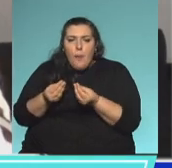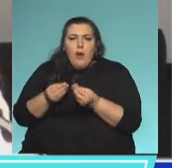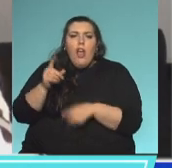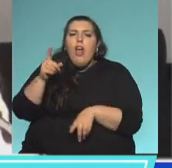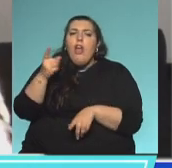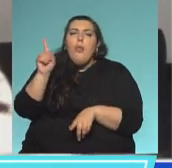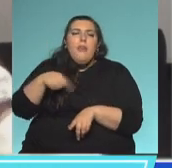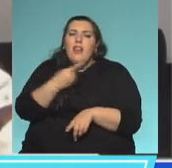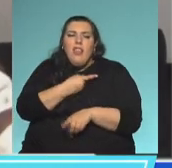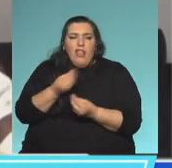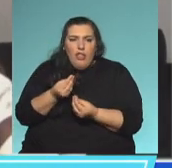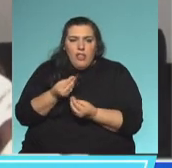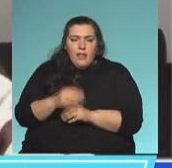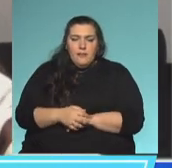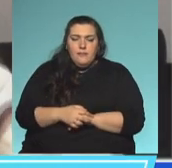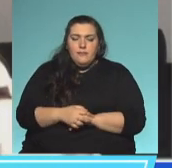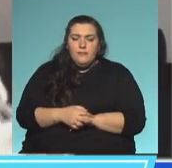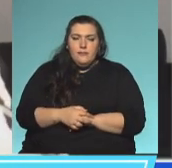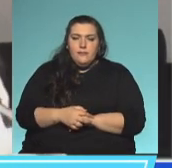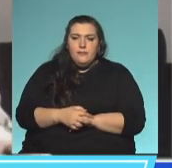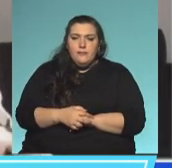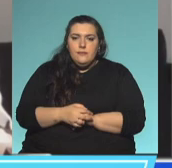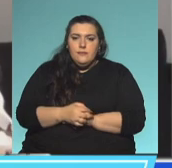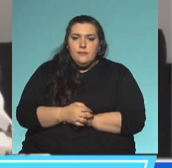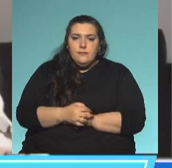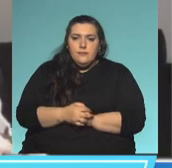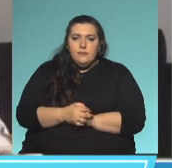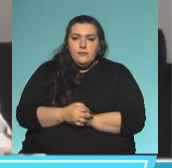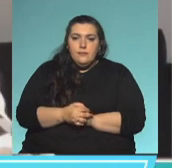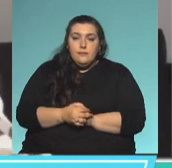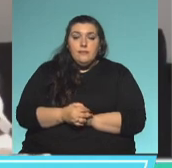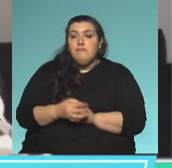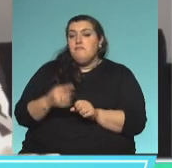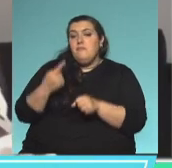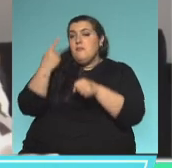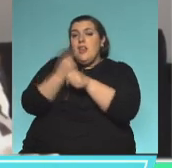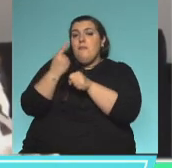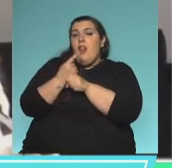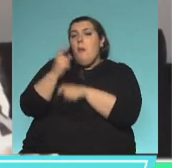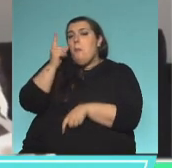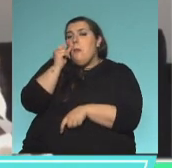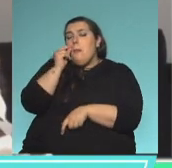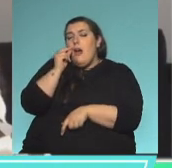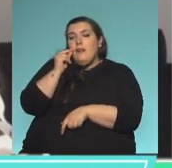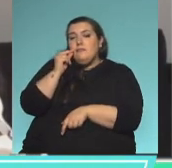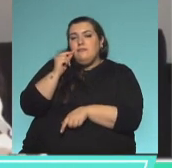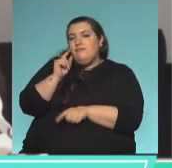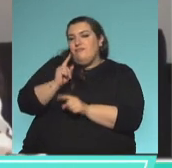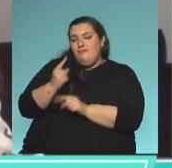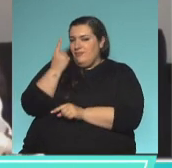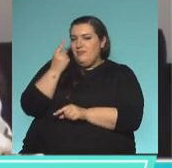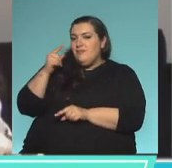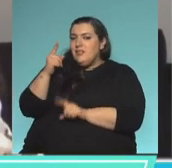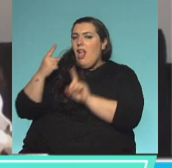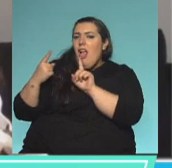pusiste en práctica desde tan chica? Empezó todo por la locura de mi viejo. Por él